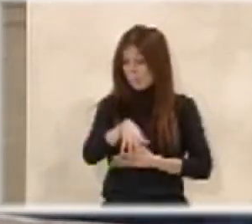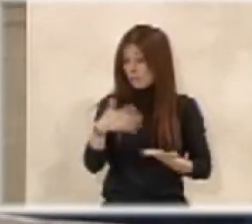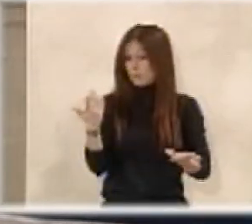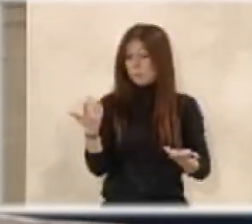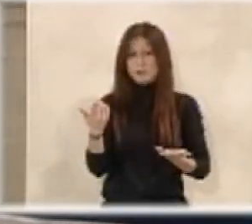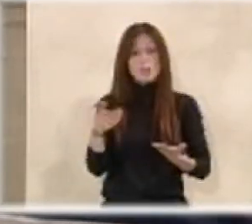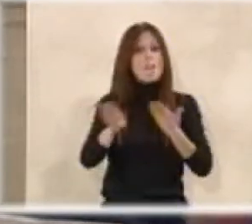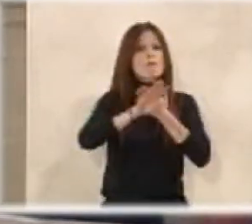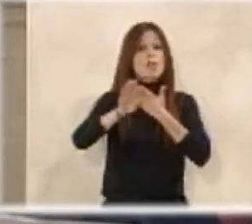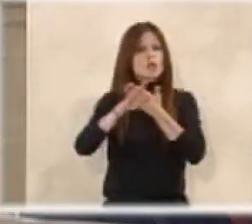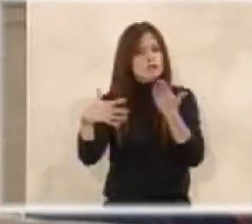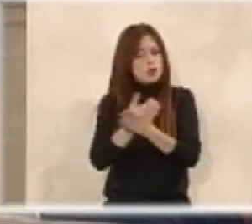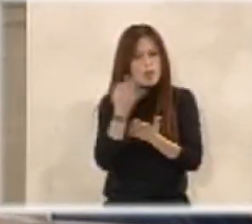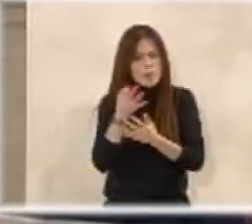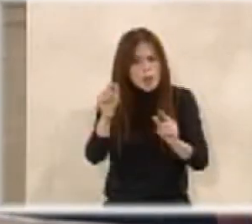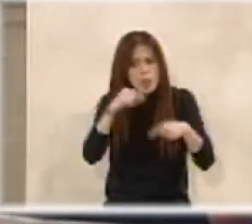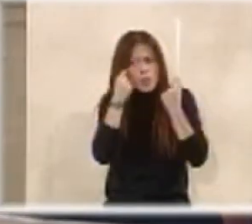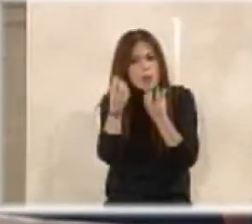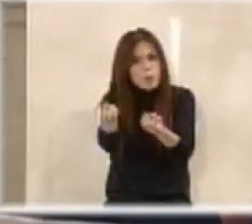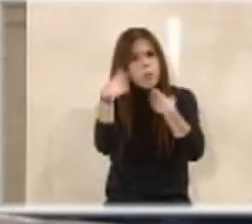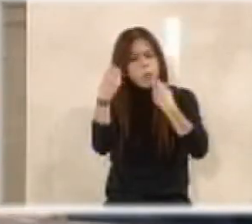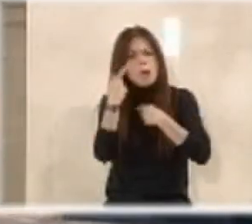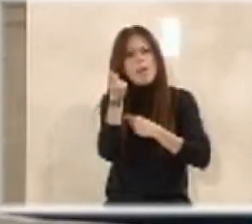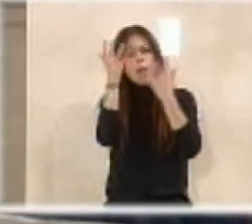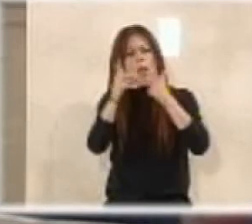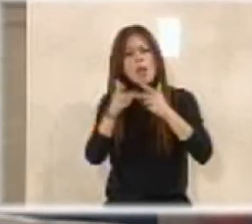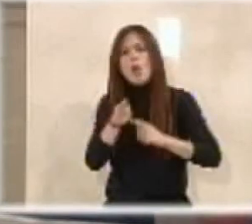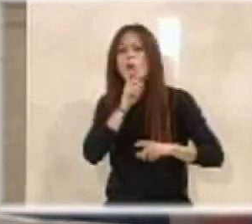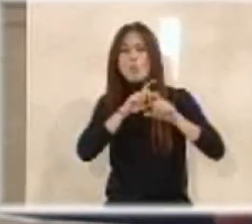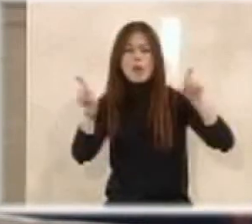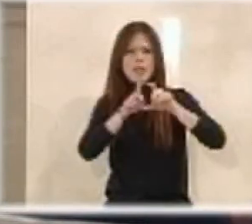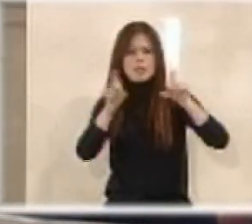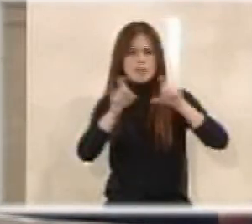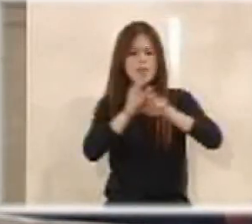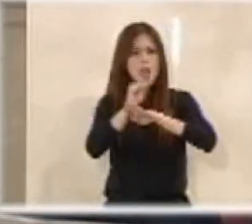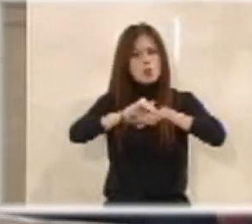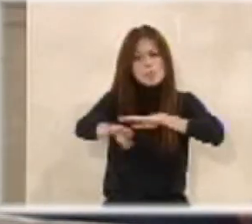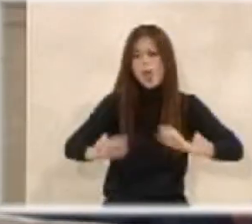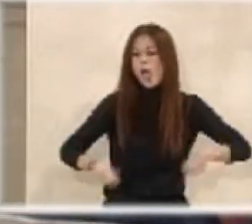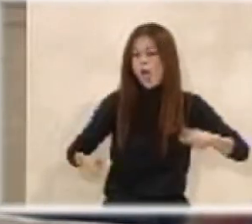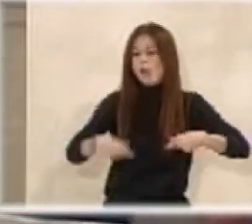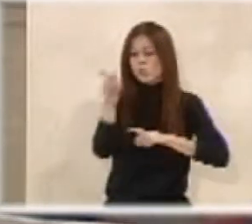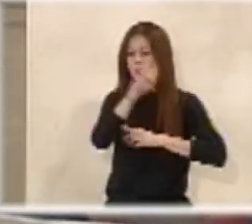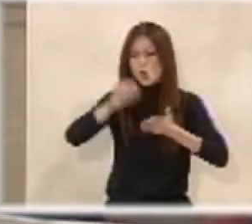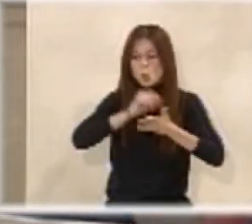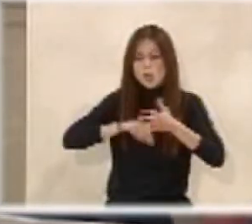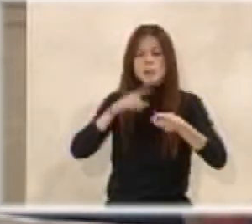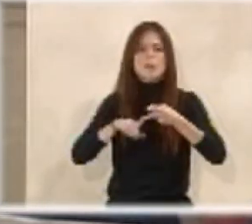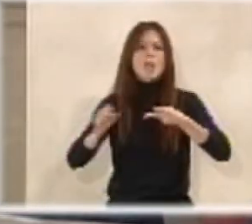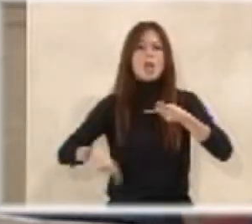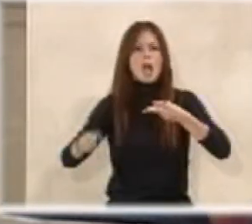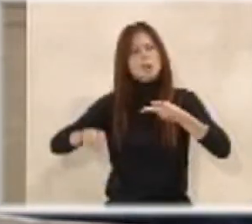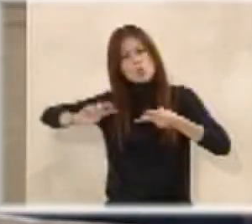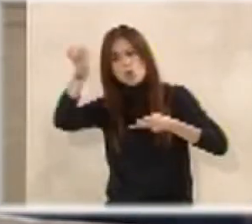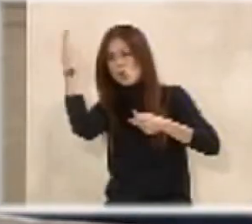los vecinos conozcamos las cuentas de la entidad de conservación, que se gasta en personal, que se gasta en concesión y que se gasta